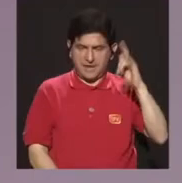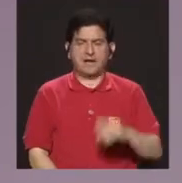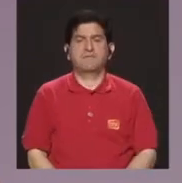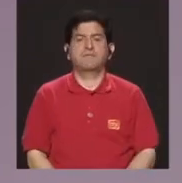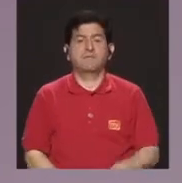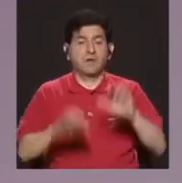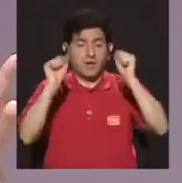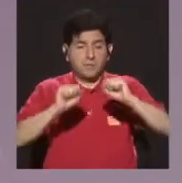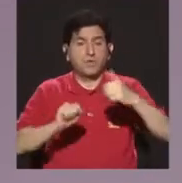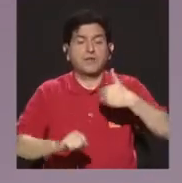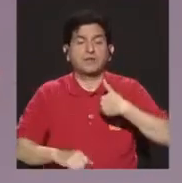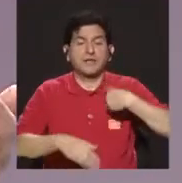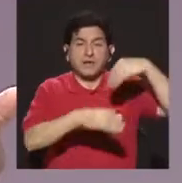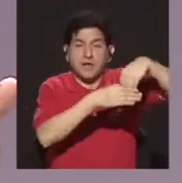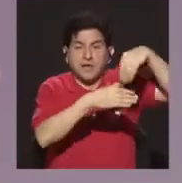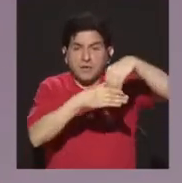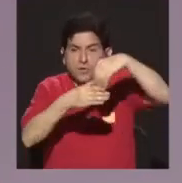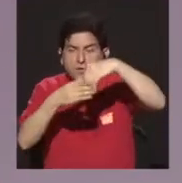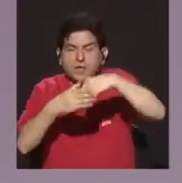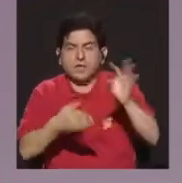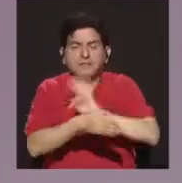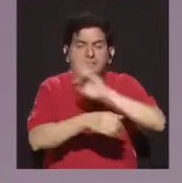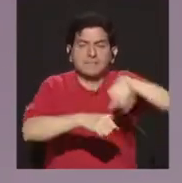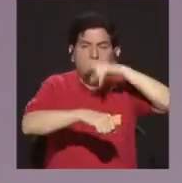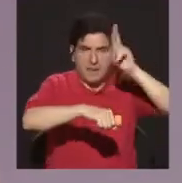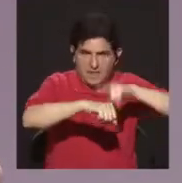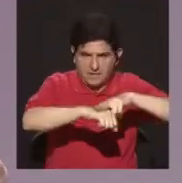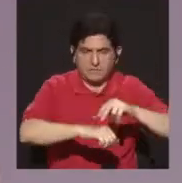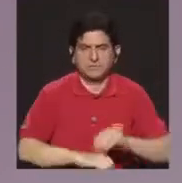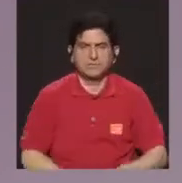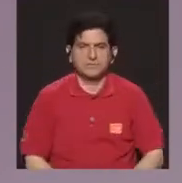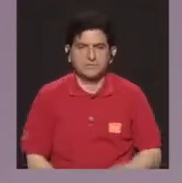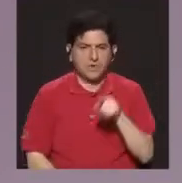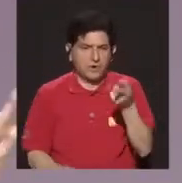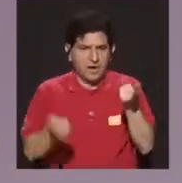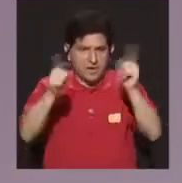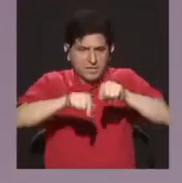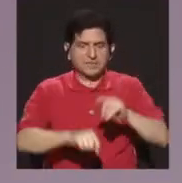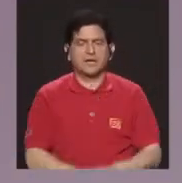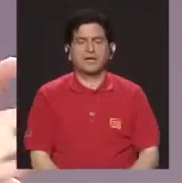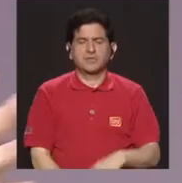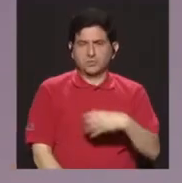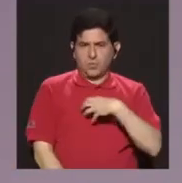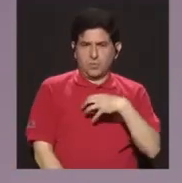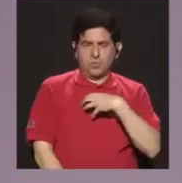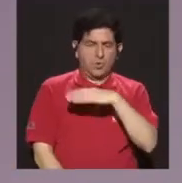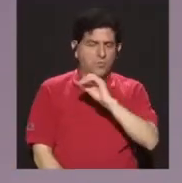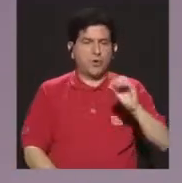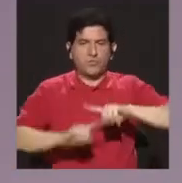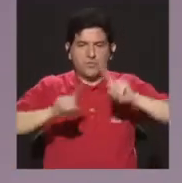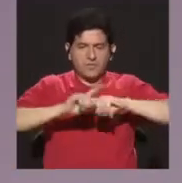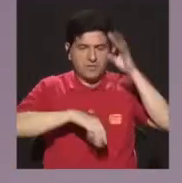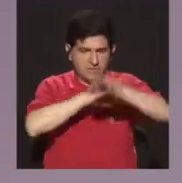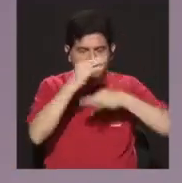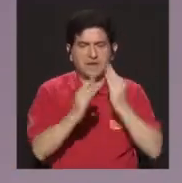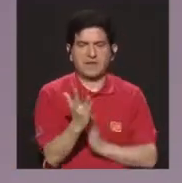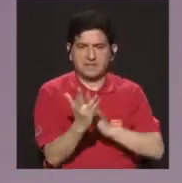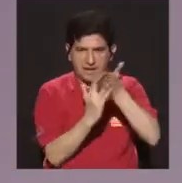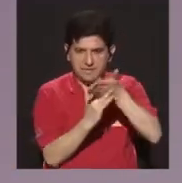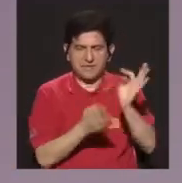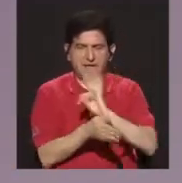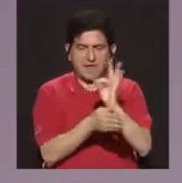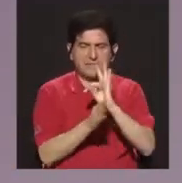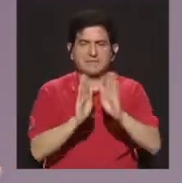tener una generación de contenidos de televisión nacional ya sea de generación propia u otra distinta que va a poder acceder desde